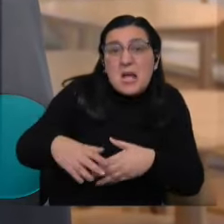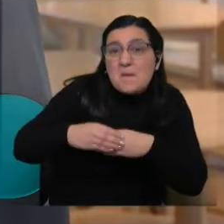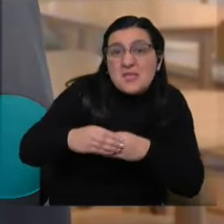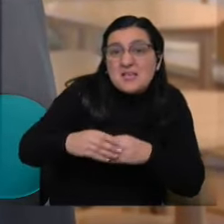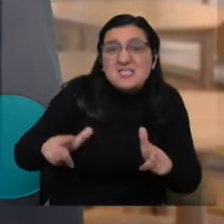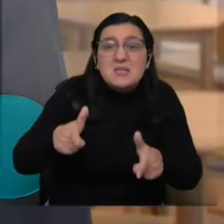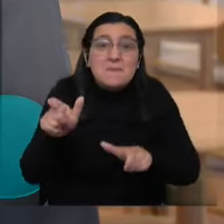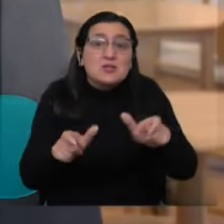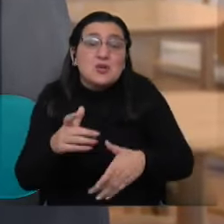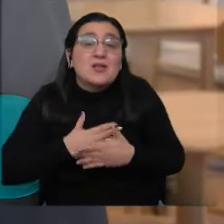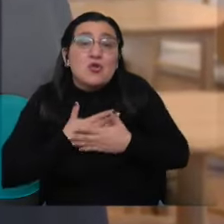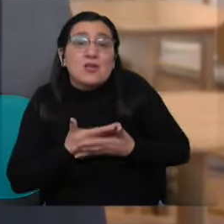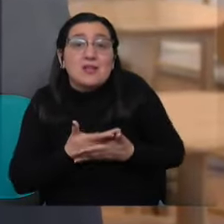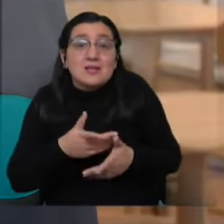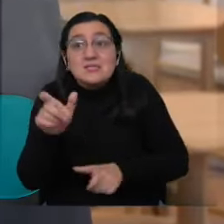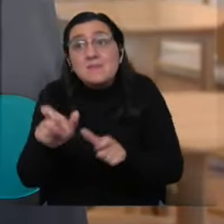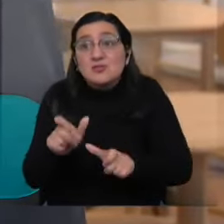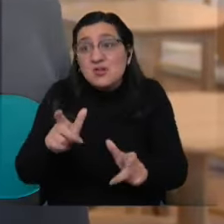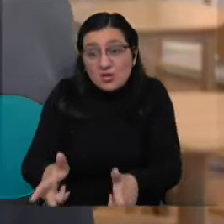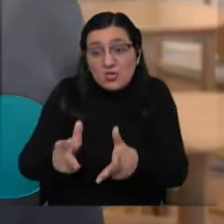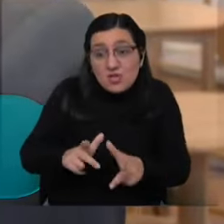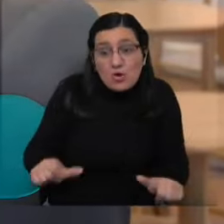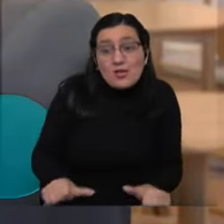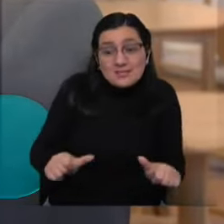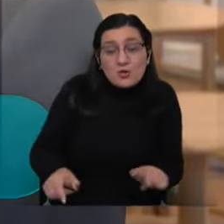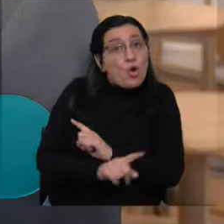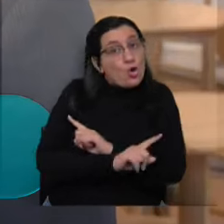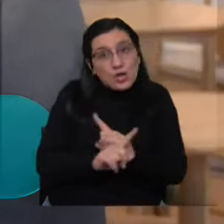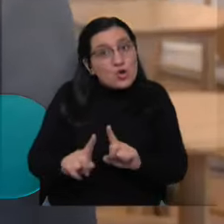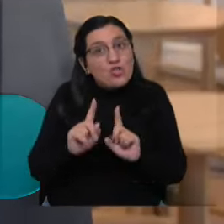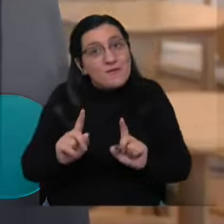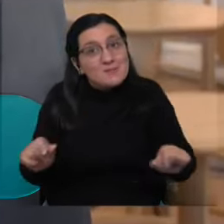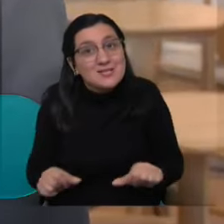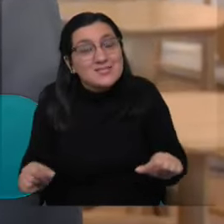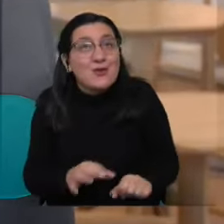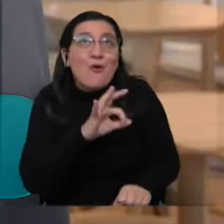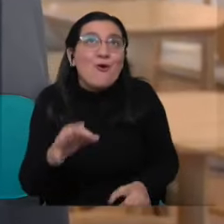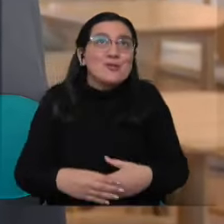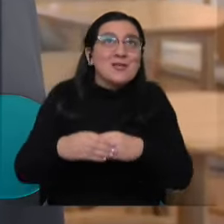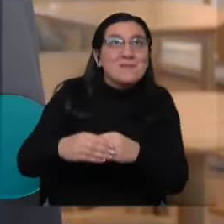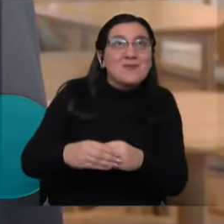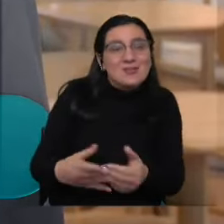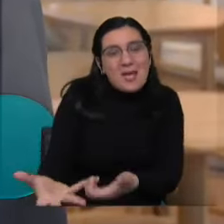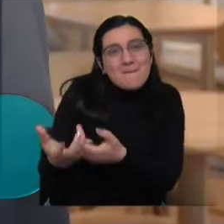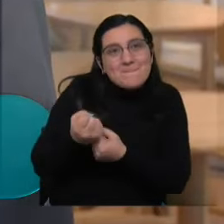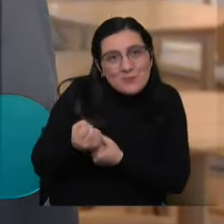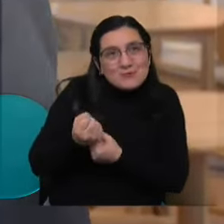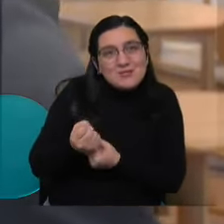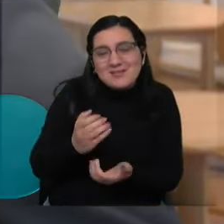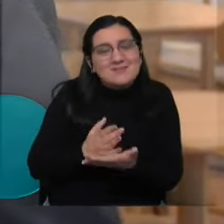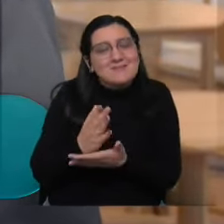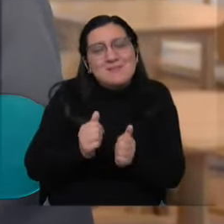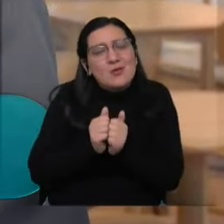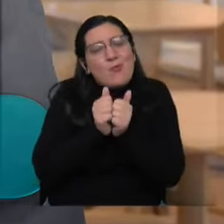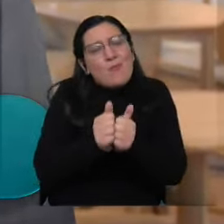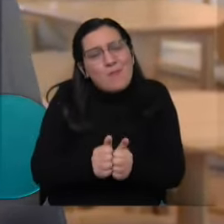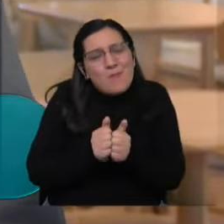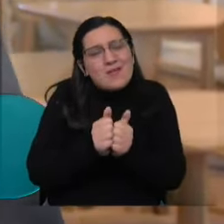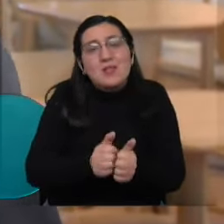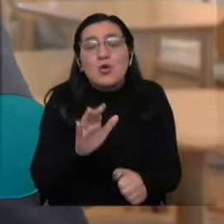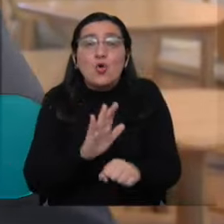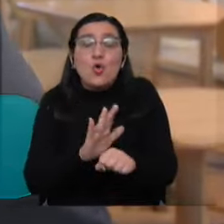rodeando sin gente que nos diga a veces lo que tenemos que hacer o a veces lo que no tenemos que hacer o esos amigos que están que te apoyan que son el pilar y que conforman como la